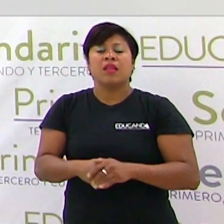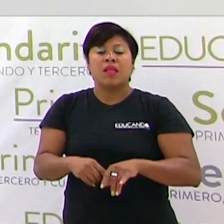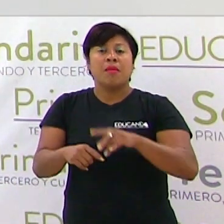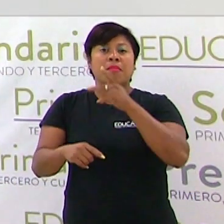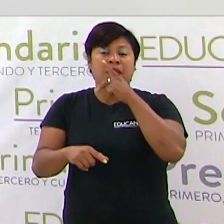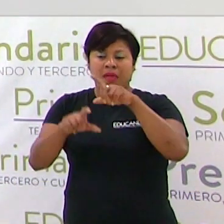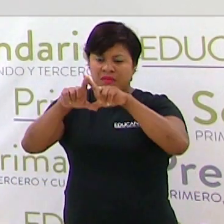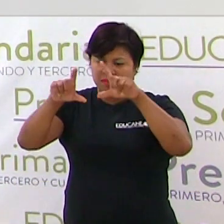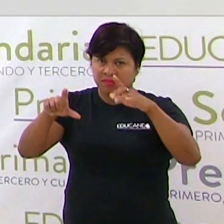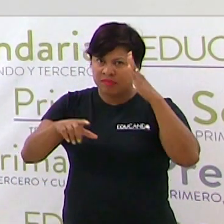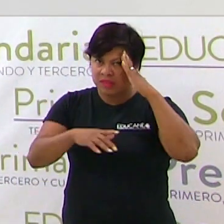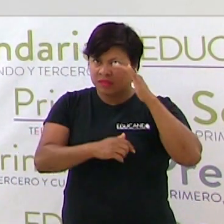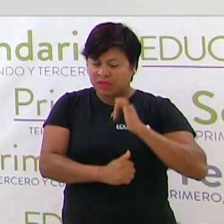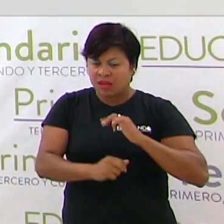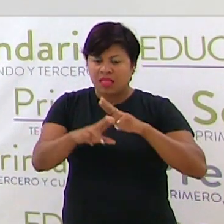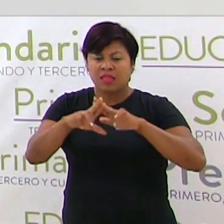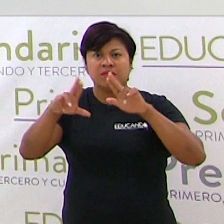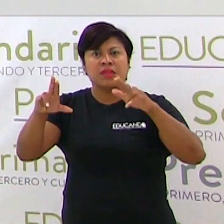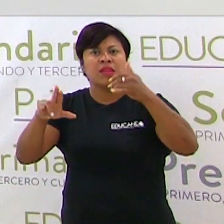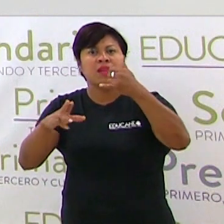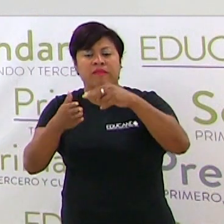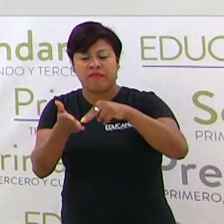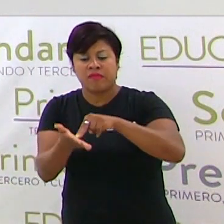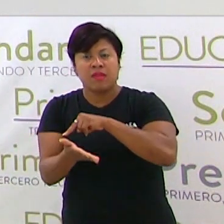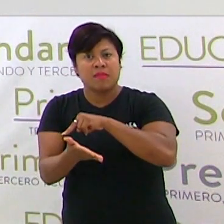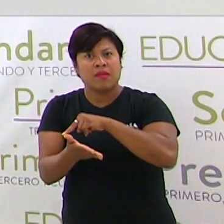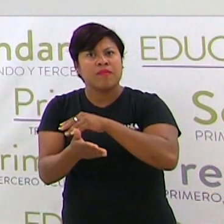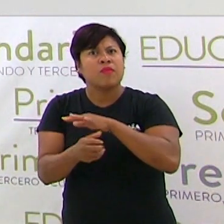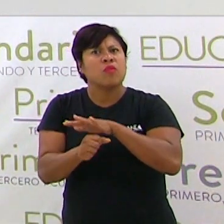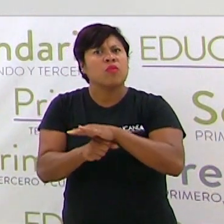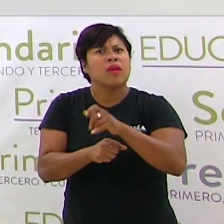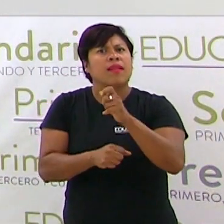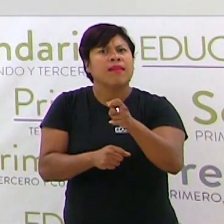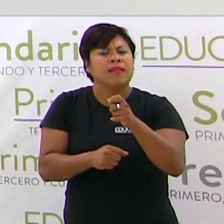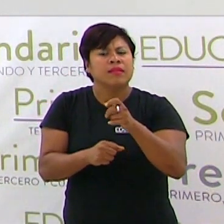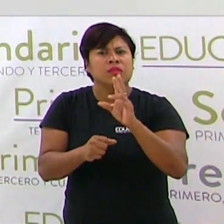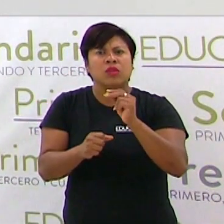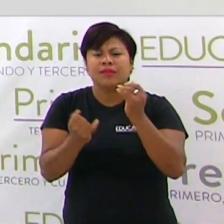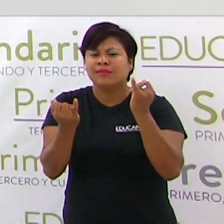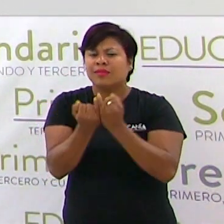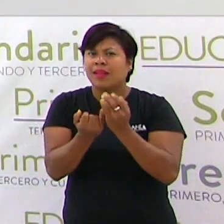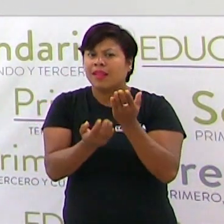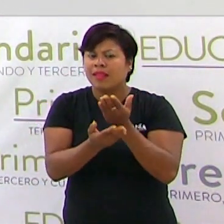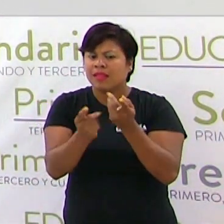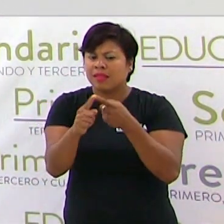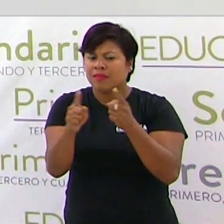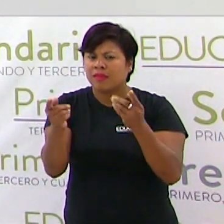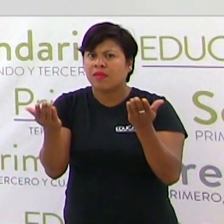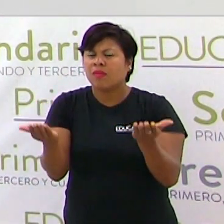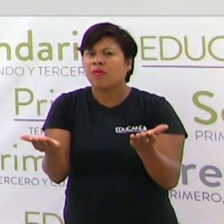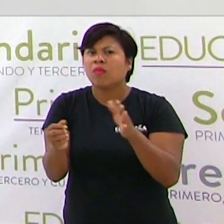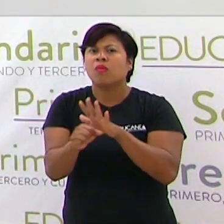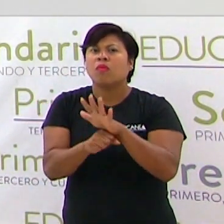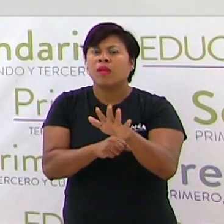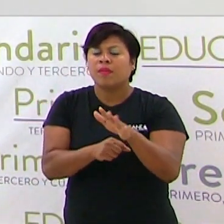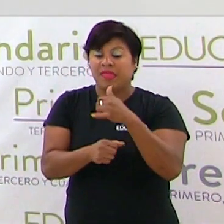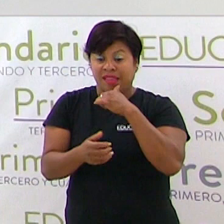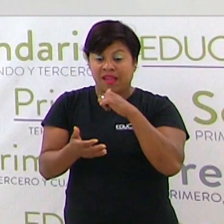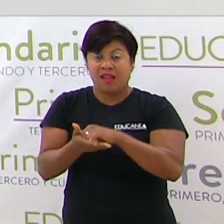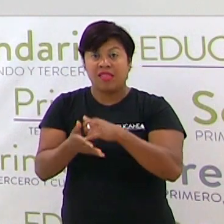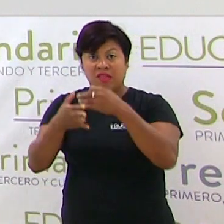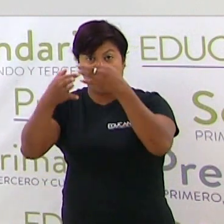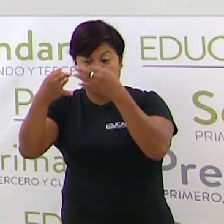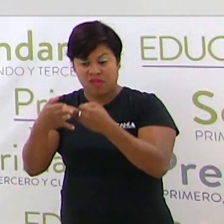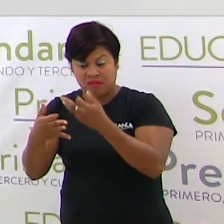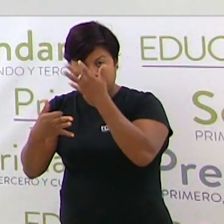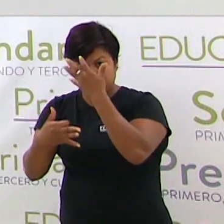principal, la despedida y la firma. Pero ¿qué es lo que no se comparten las dos? Fíjense, en la carta formal debe